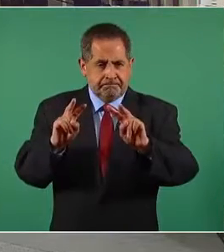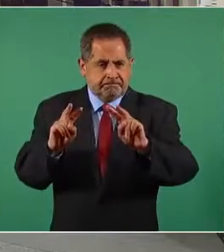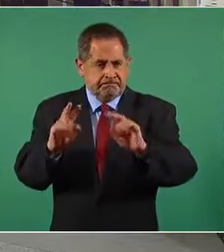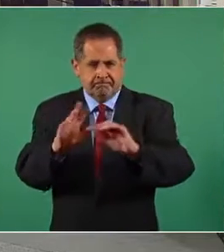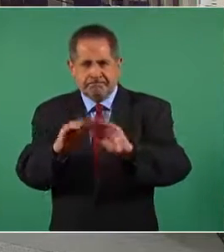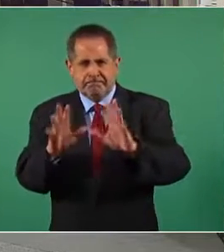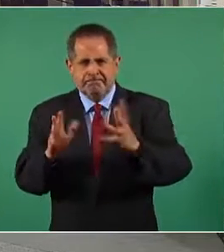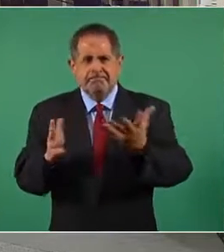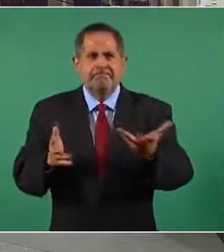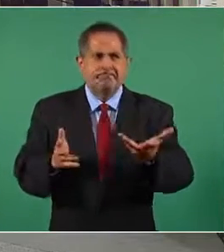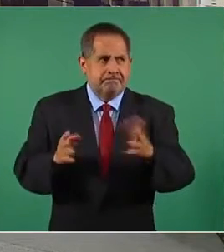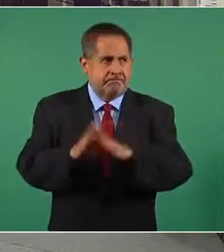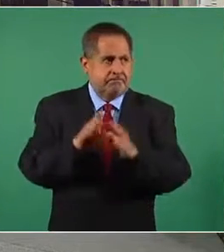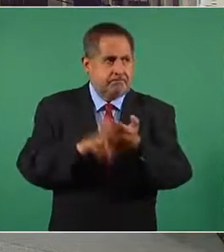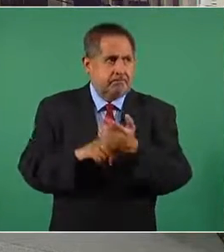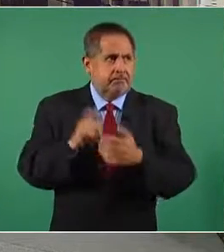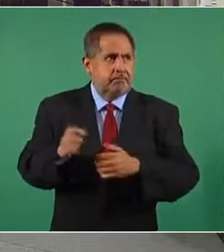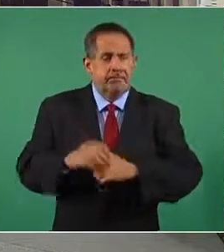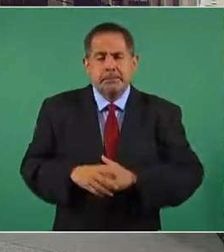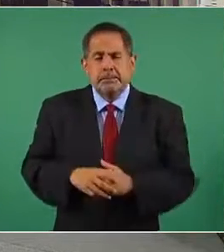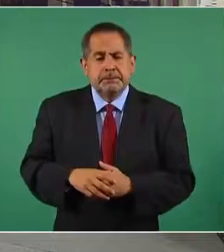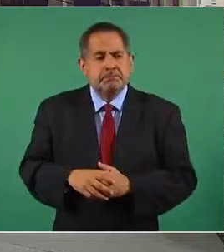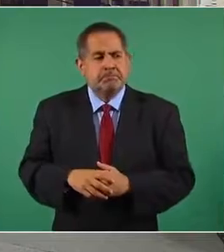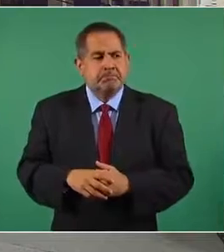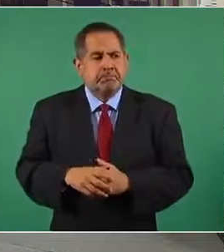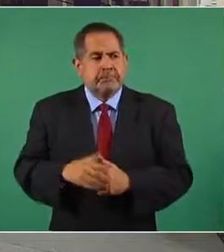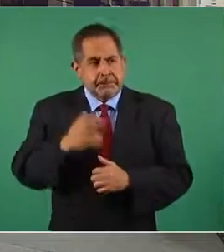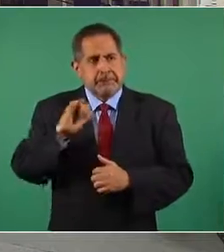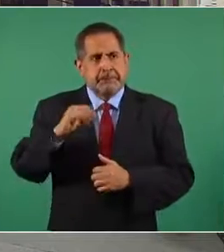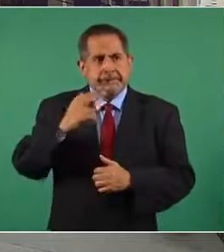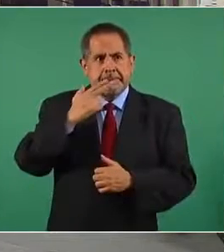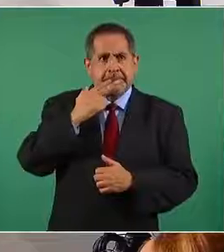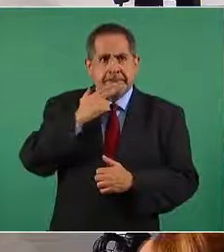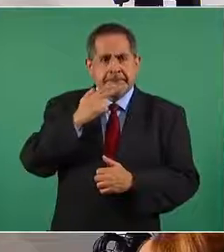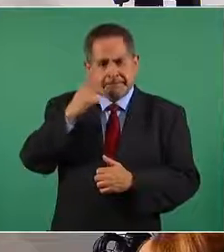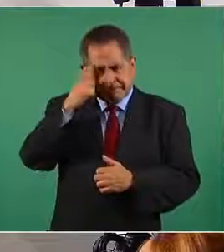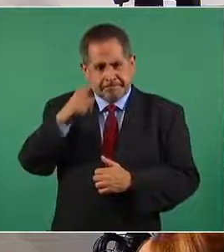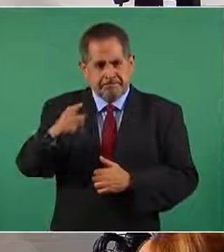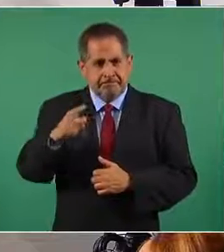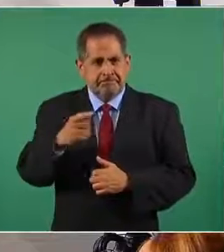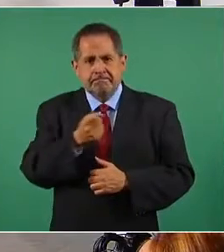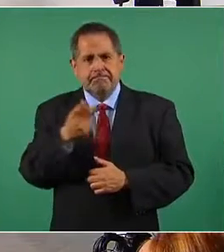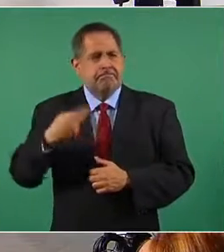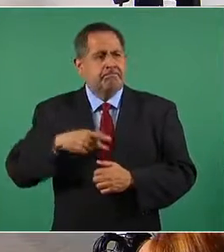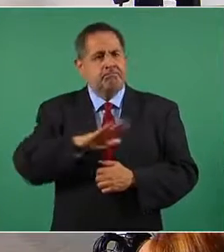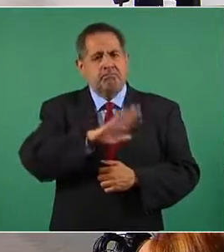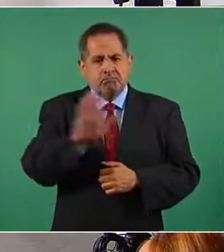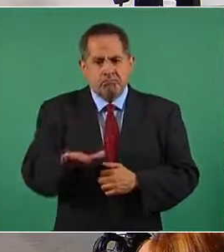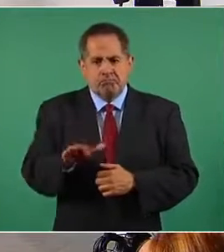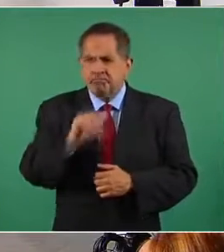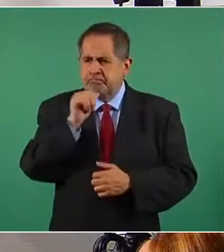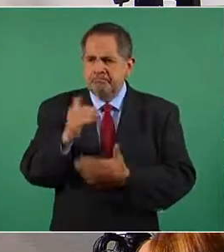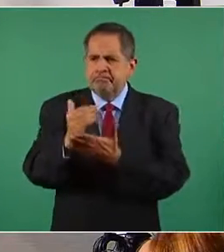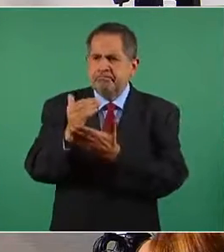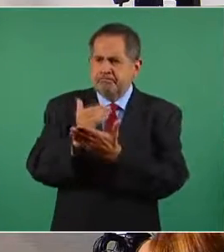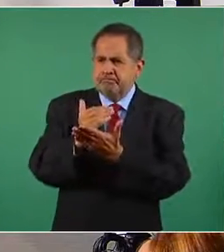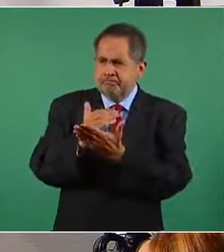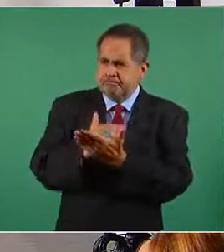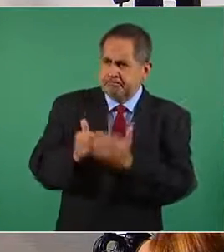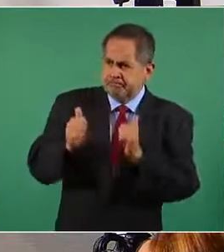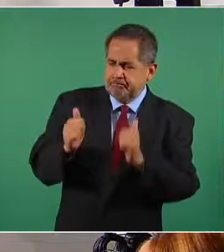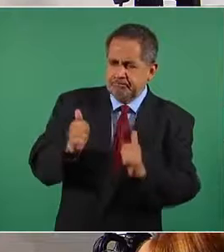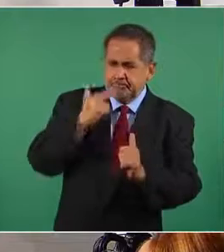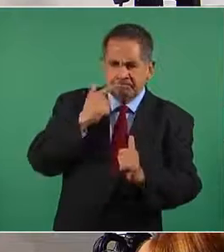visual el efecto positivo de la vacuna en reducir la mortalidad por COVID y también la